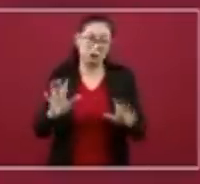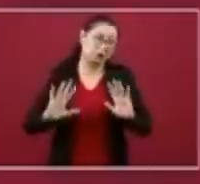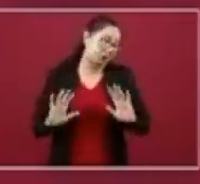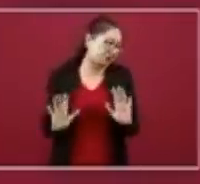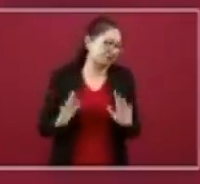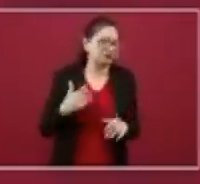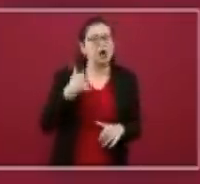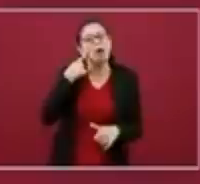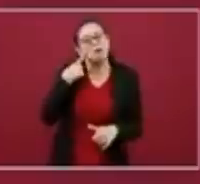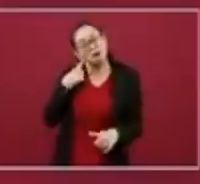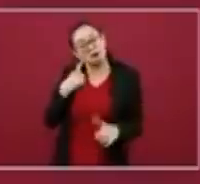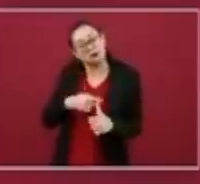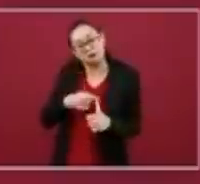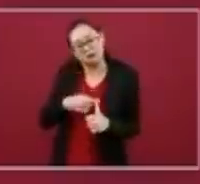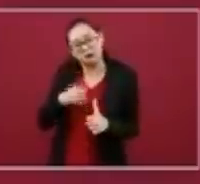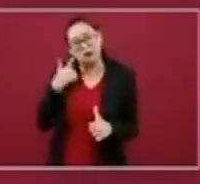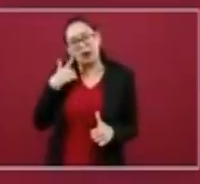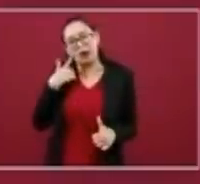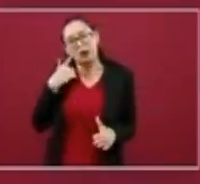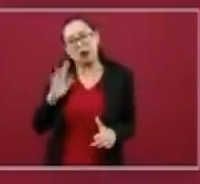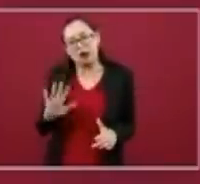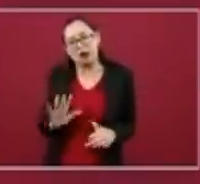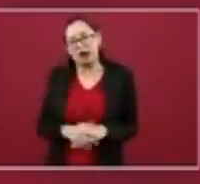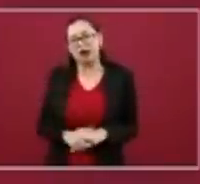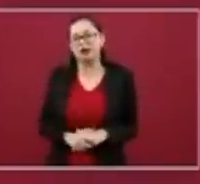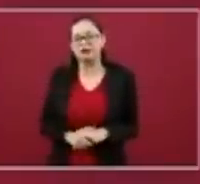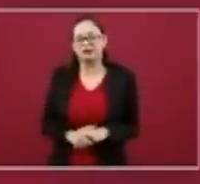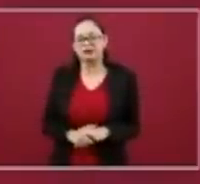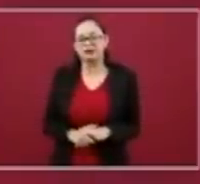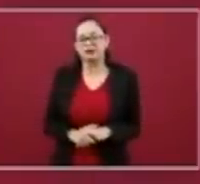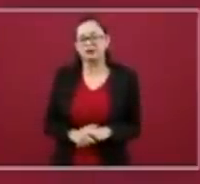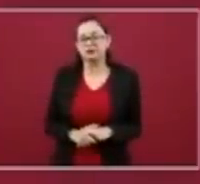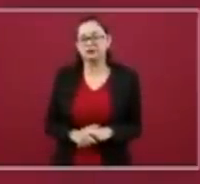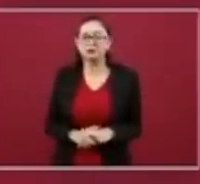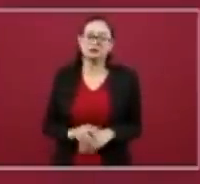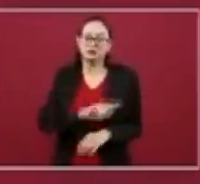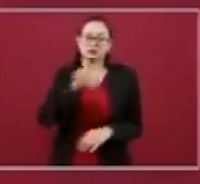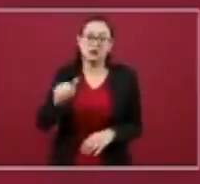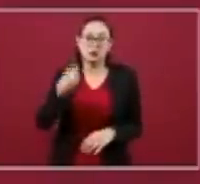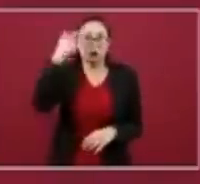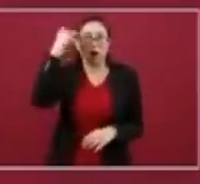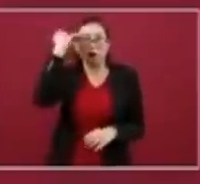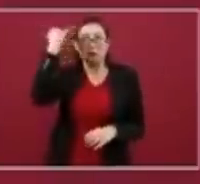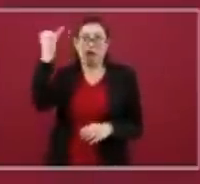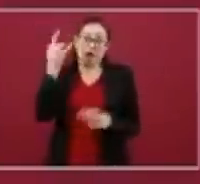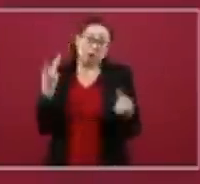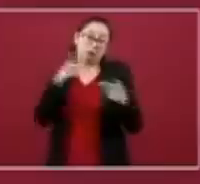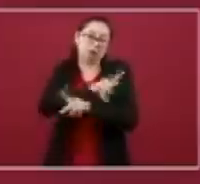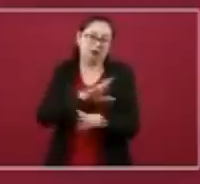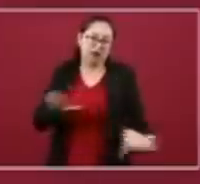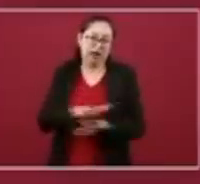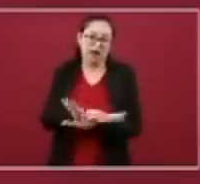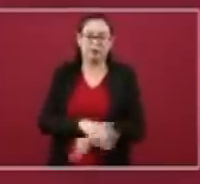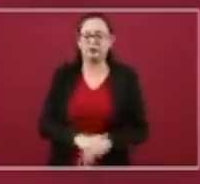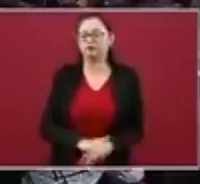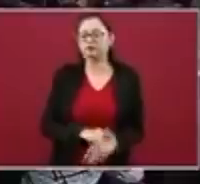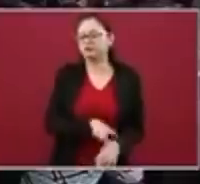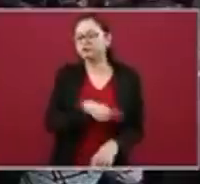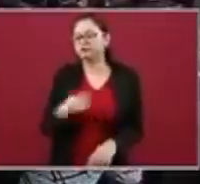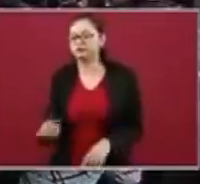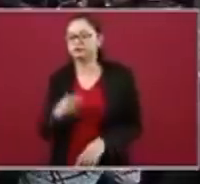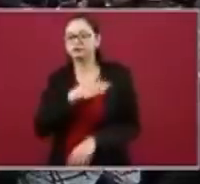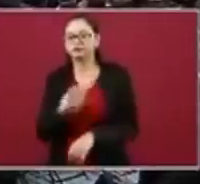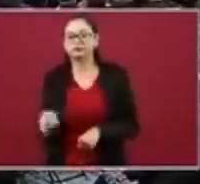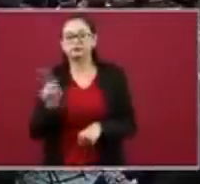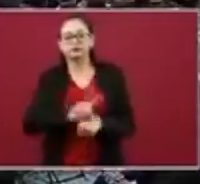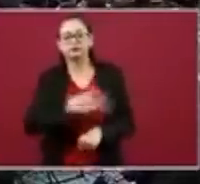primero. No vaya a ser que se cambien de parecer. Presidente, cuando usted, buenos días, cuando